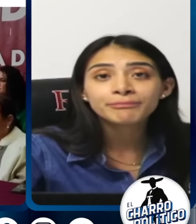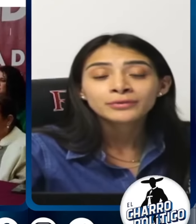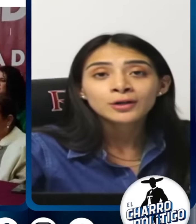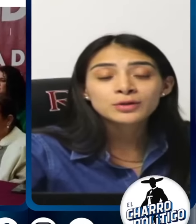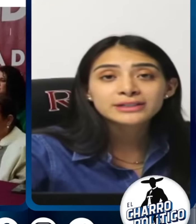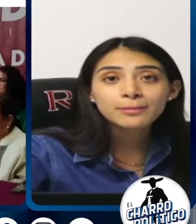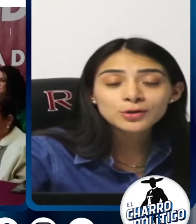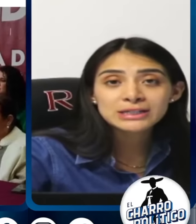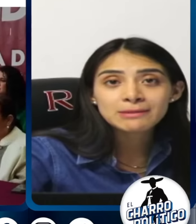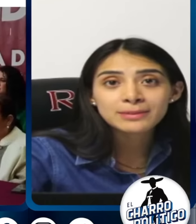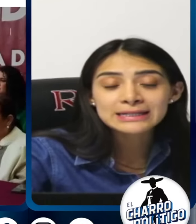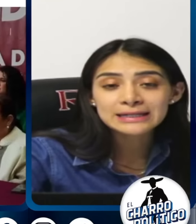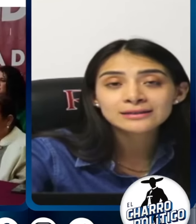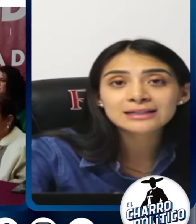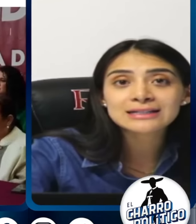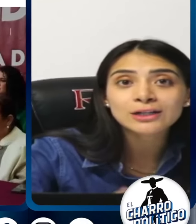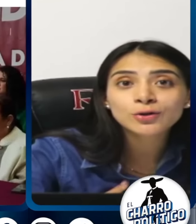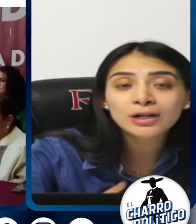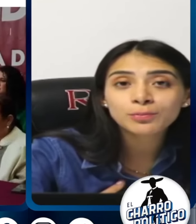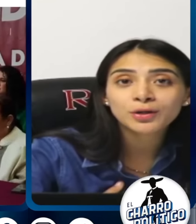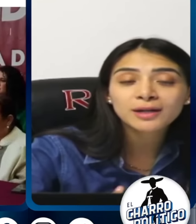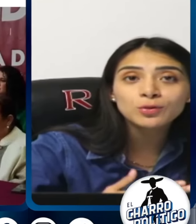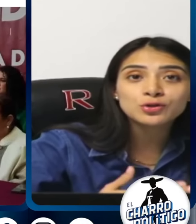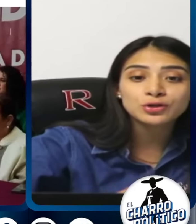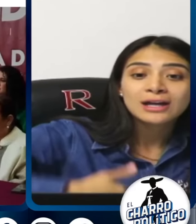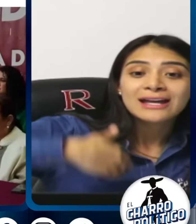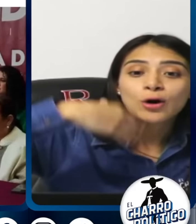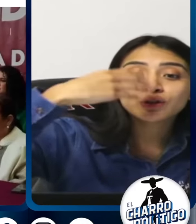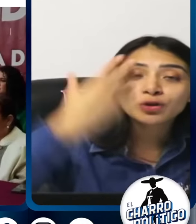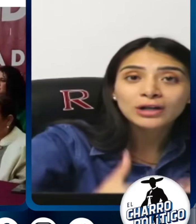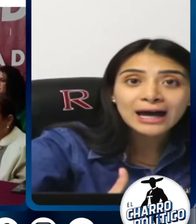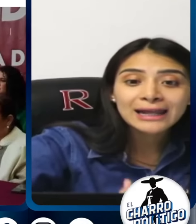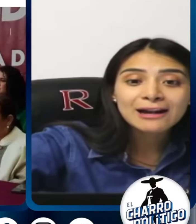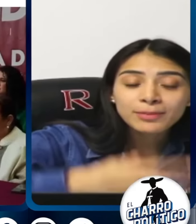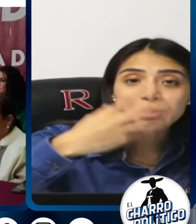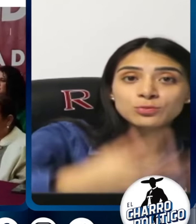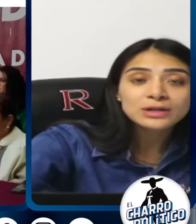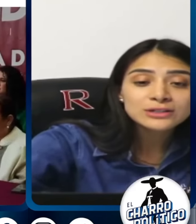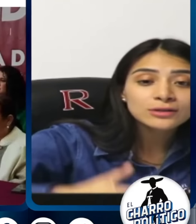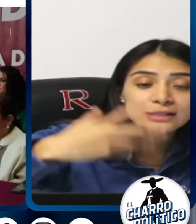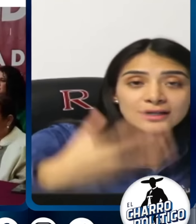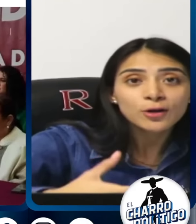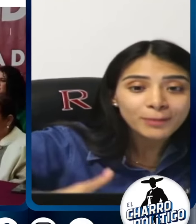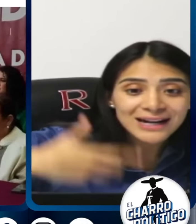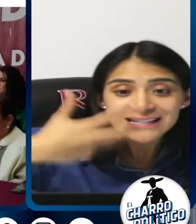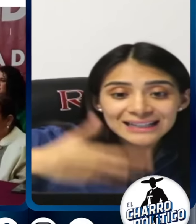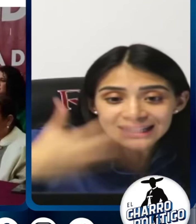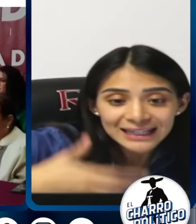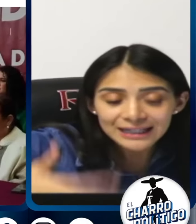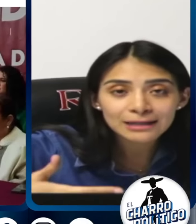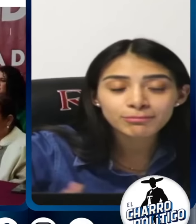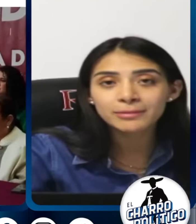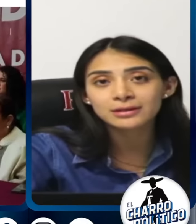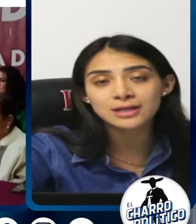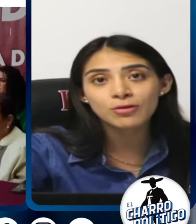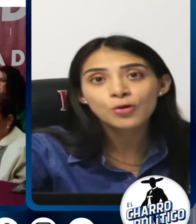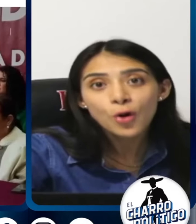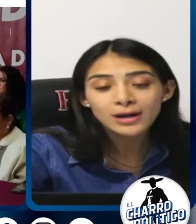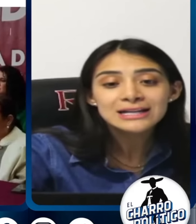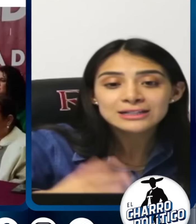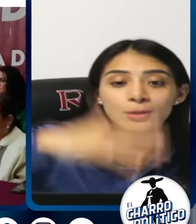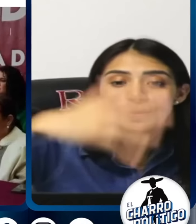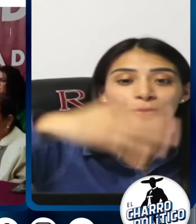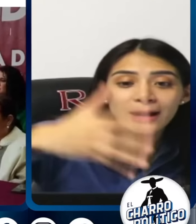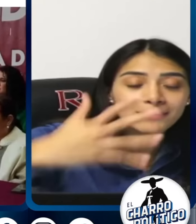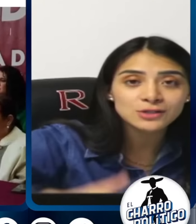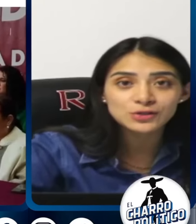llegue nuestra próxima presidenta si no le podemos otorgar el presupuesto necesario para seguir implementando